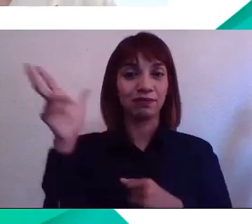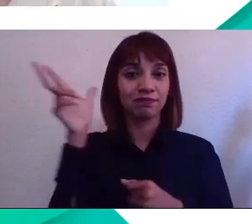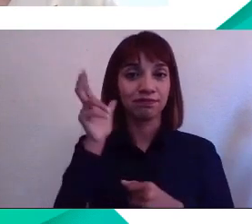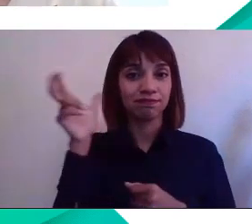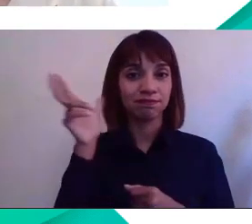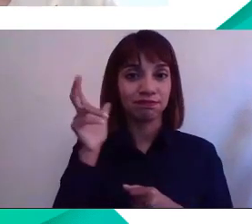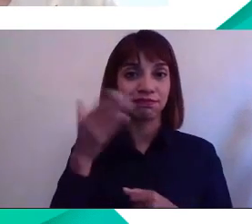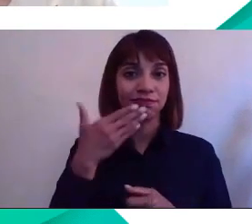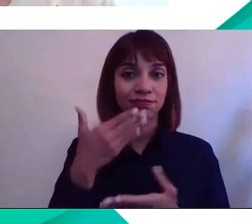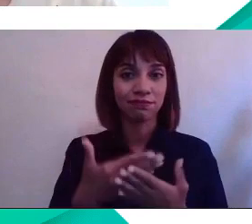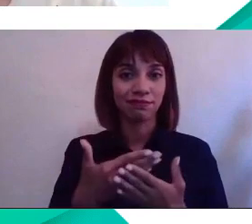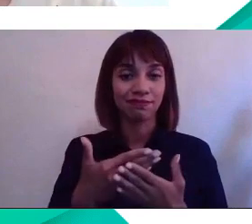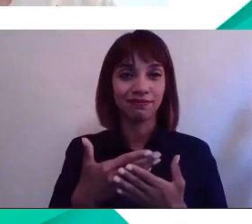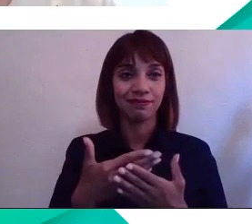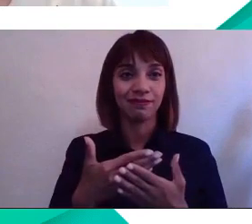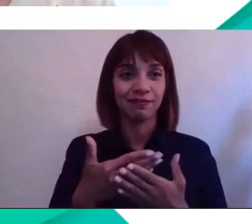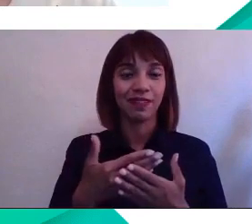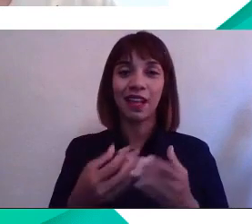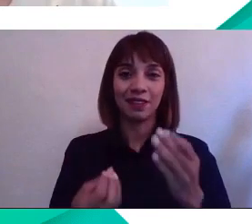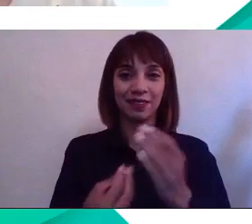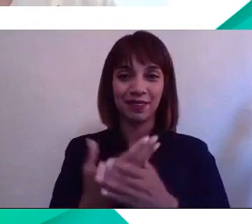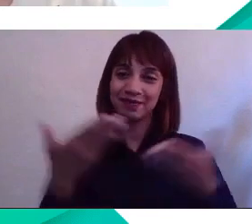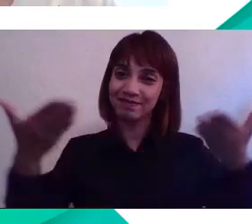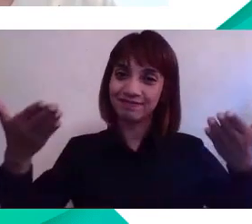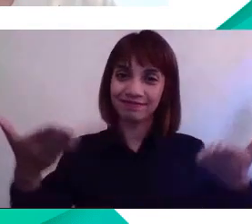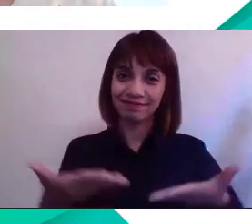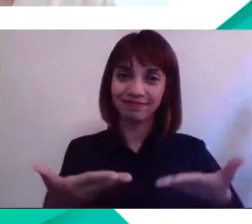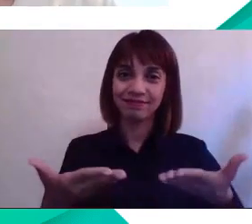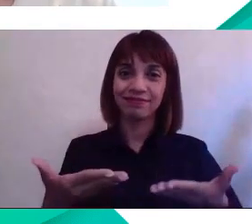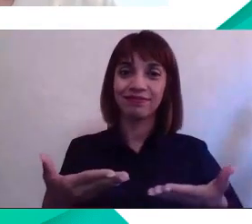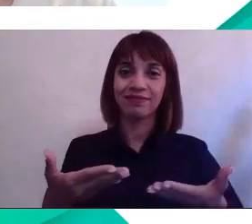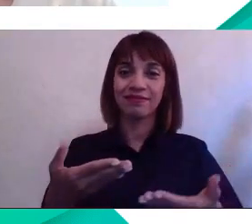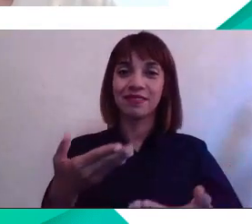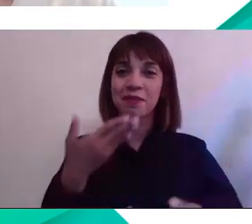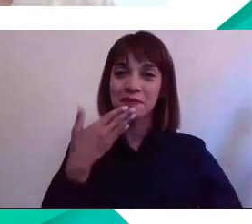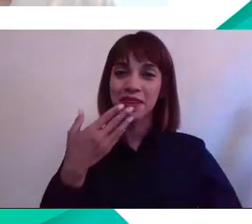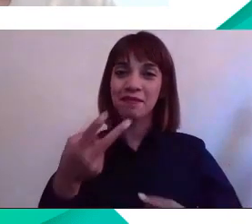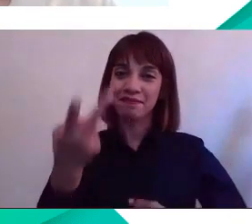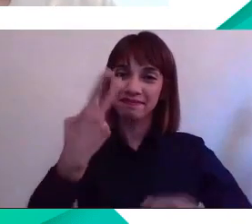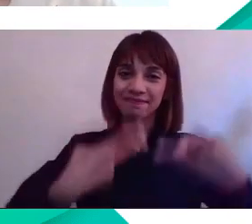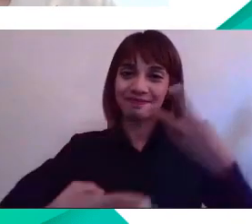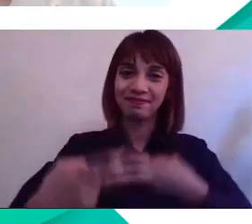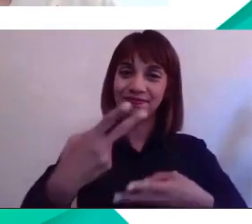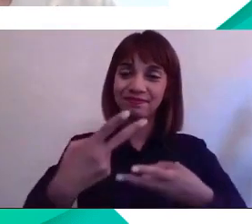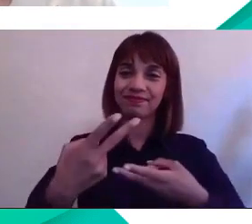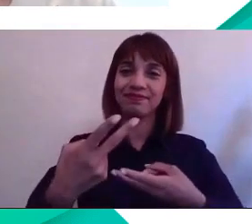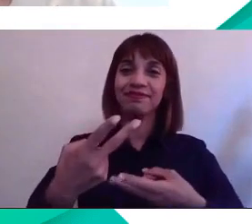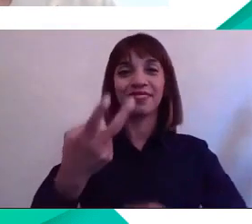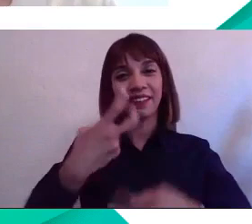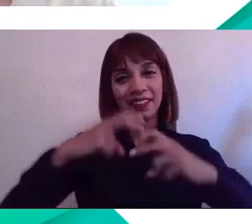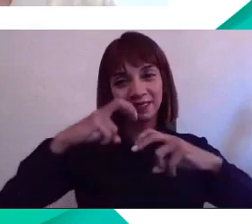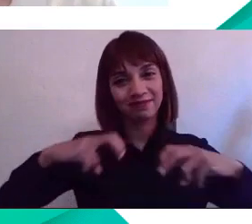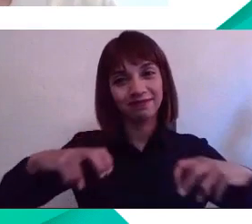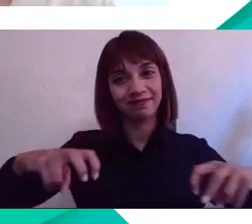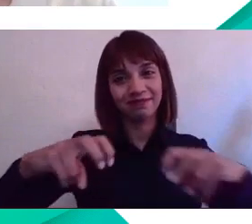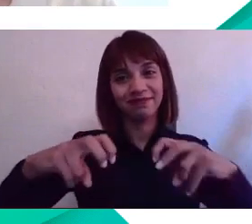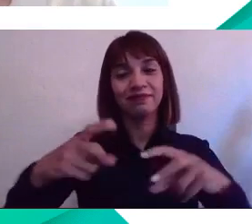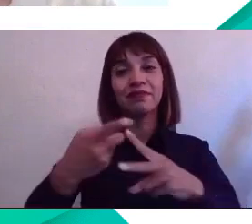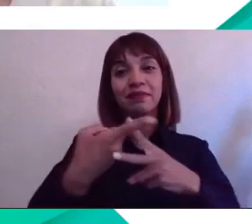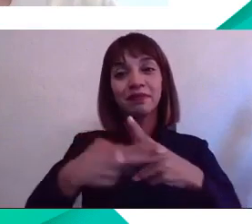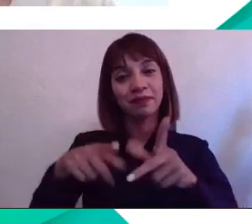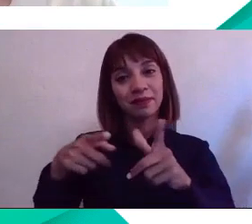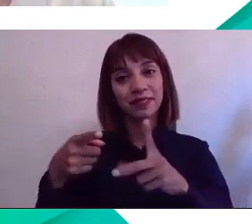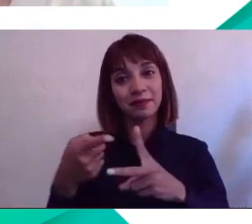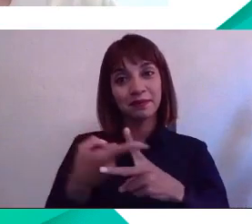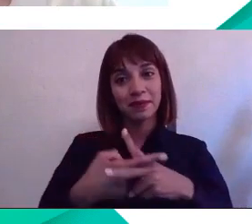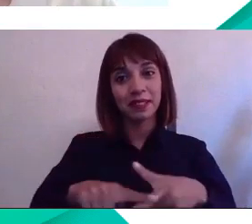Damos nuevamente entonces la bienvenida a las personas que se suman en este momento al escenario verde. Vamos a iniciar la charla Nuevas Formas